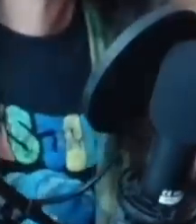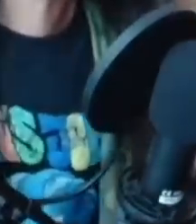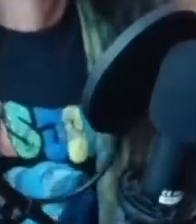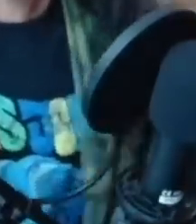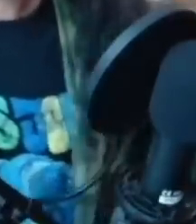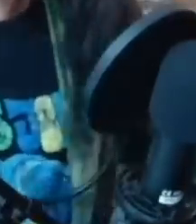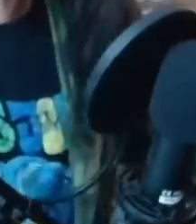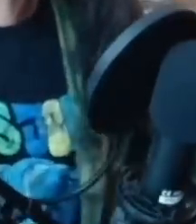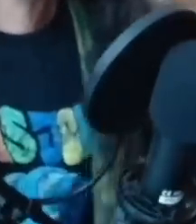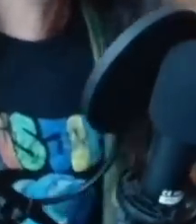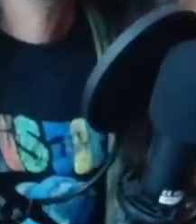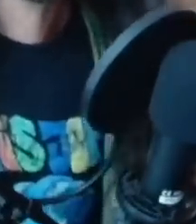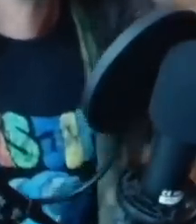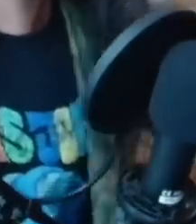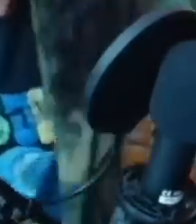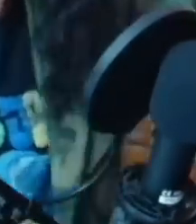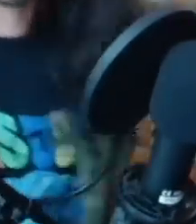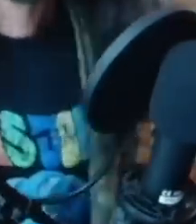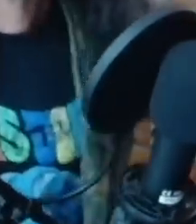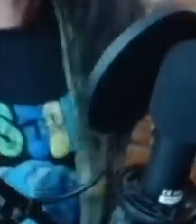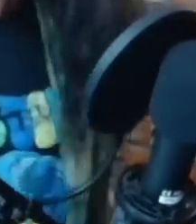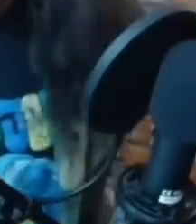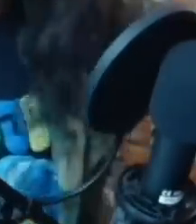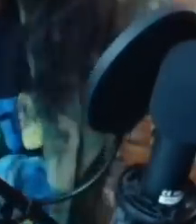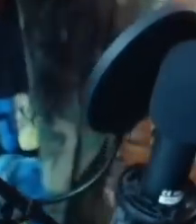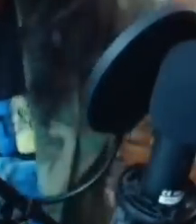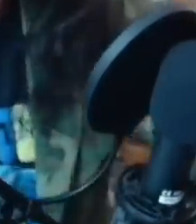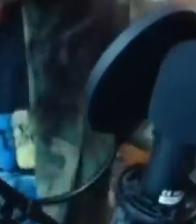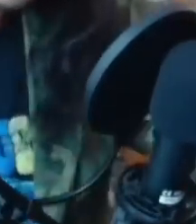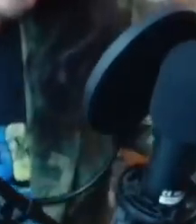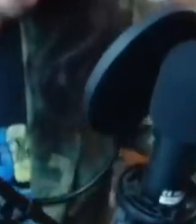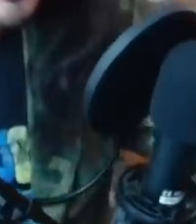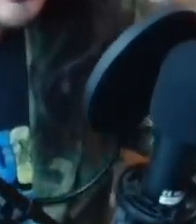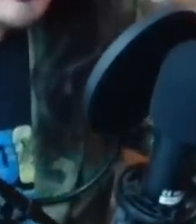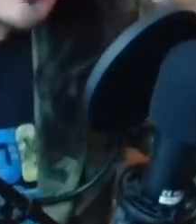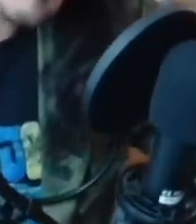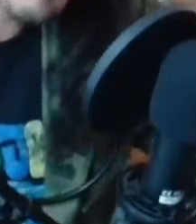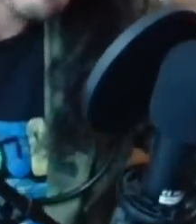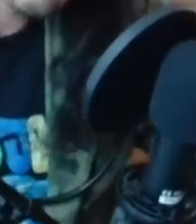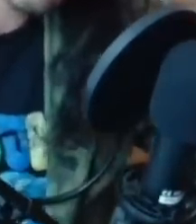checa los de ayer, dale like, si no, no sirve, si no me deprimo, compártelo. Adiós, perres.